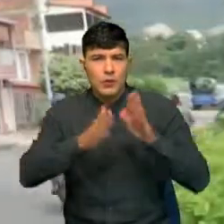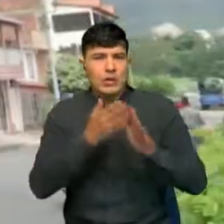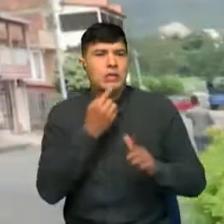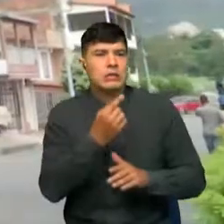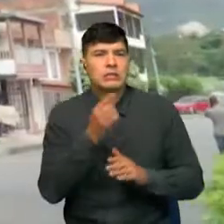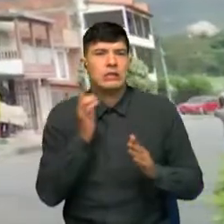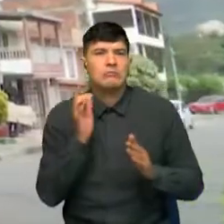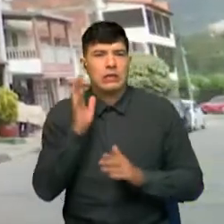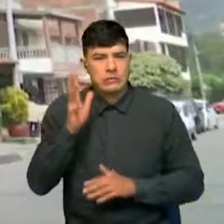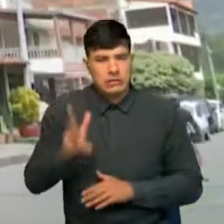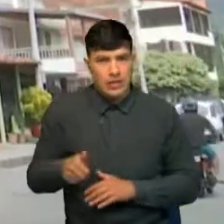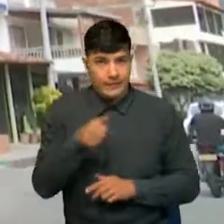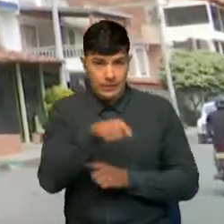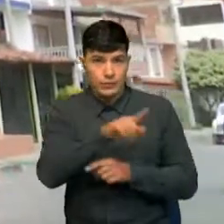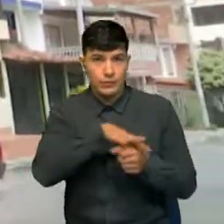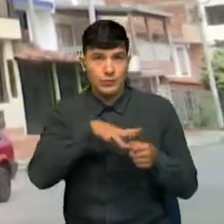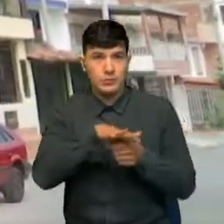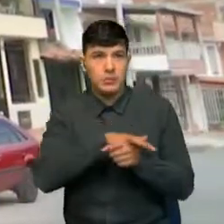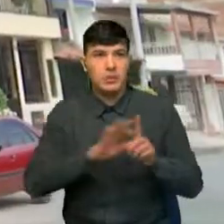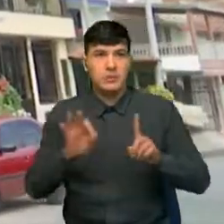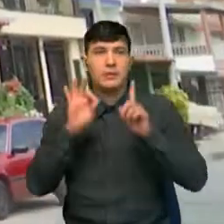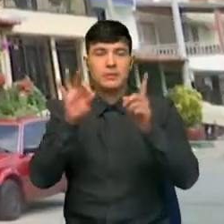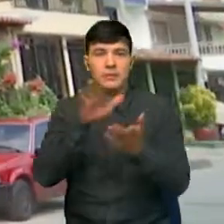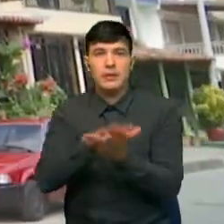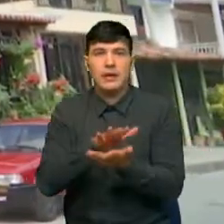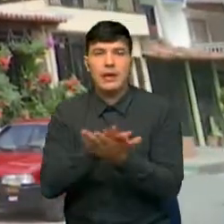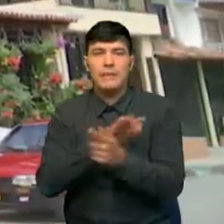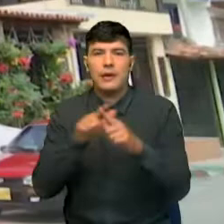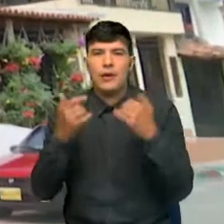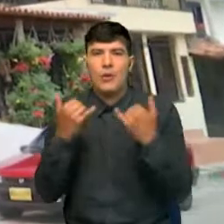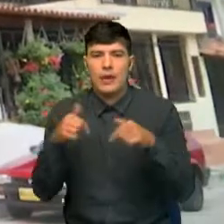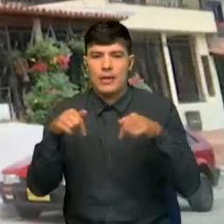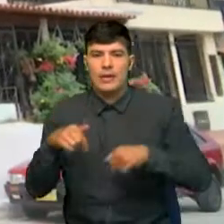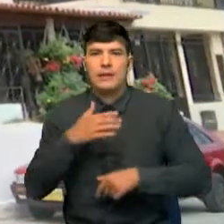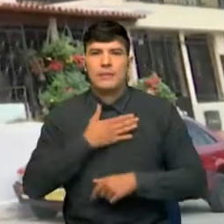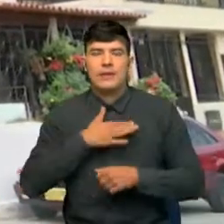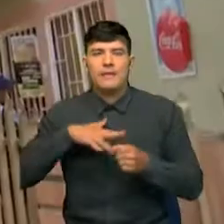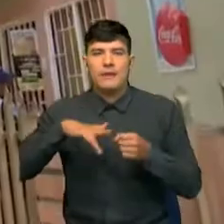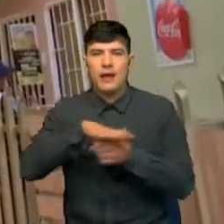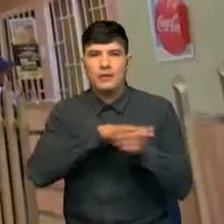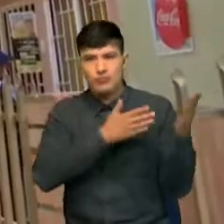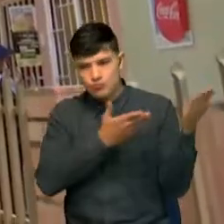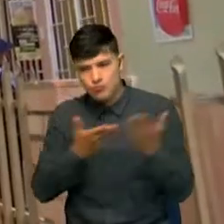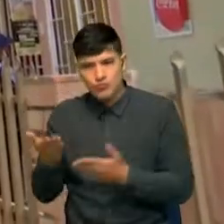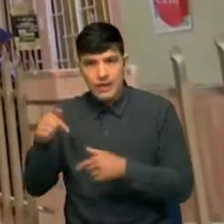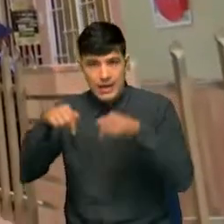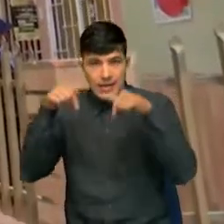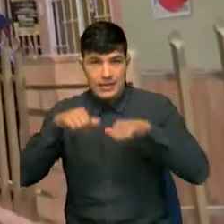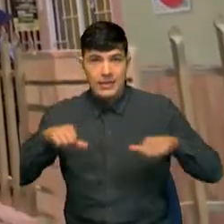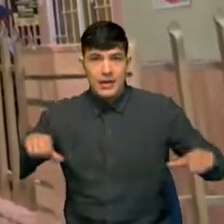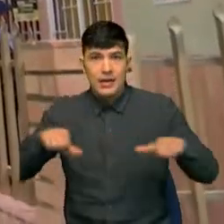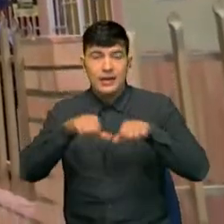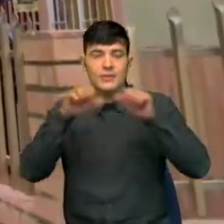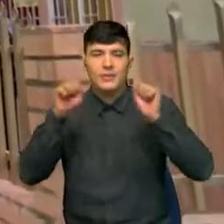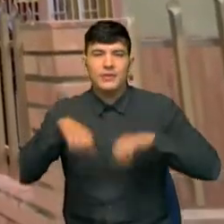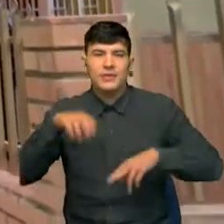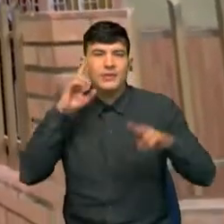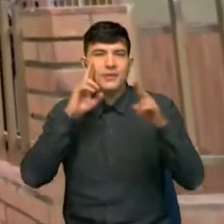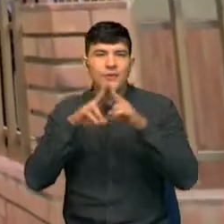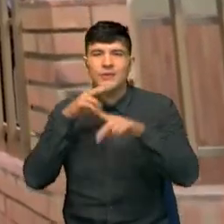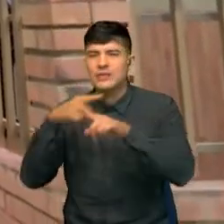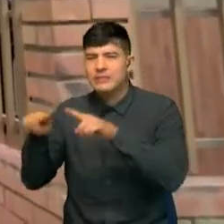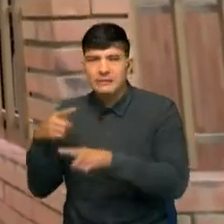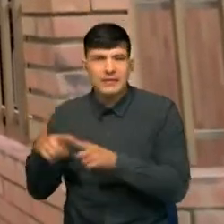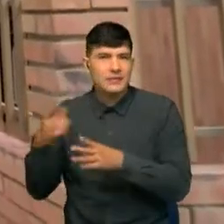unido. Hoy Oriente Noticias, desde su sección Mi Barrio, les da la bienvenida a este espacio creado para dar a conocer las problemáticas y